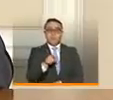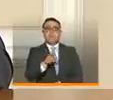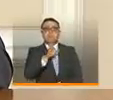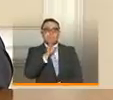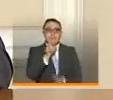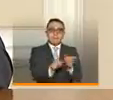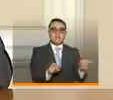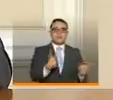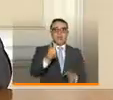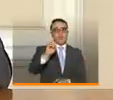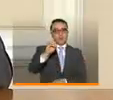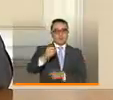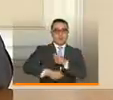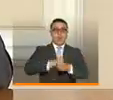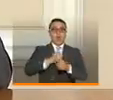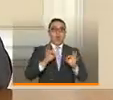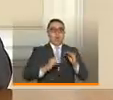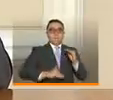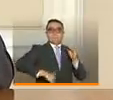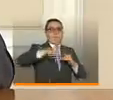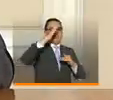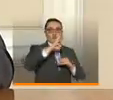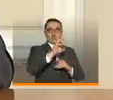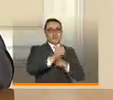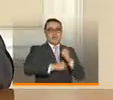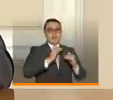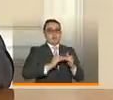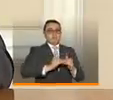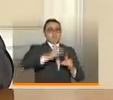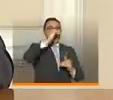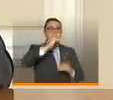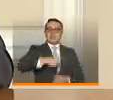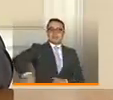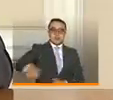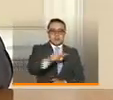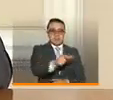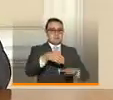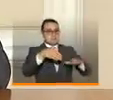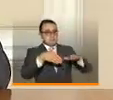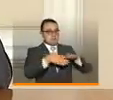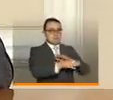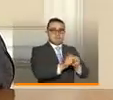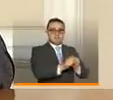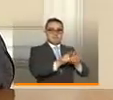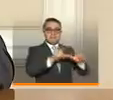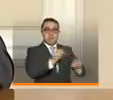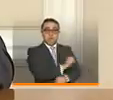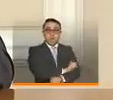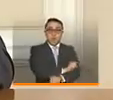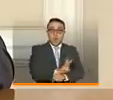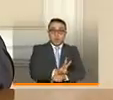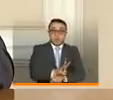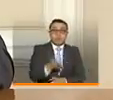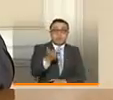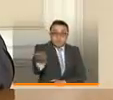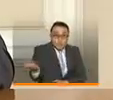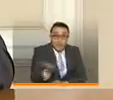años y más, para que esta población pueda acceder al portal. Le invitamos a los colombianos que tengan esa